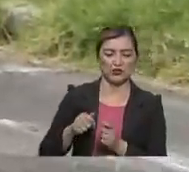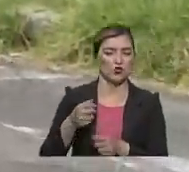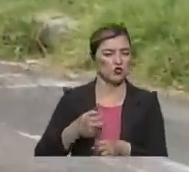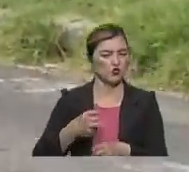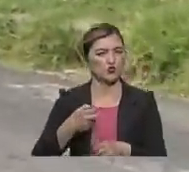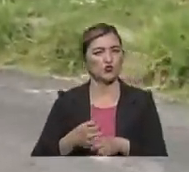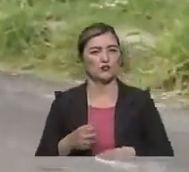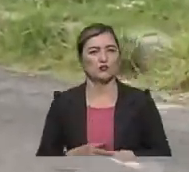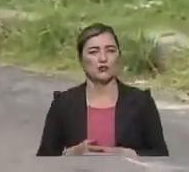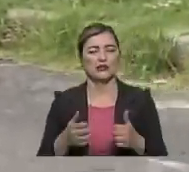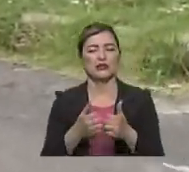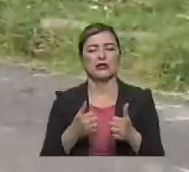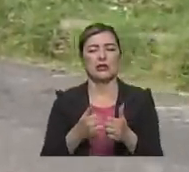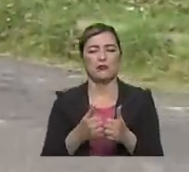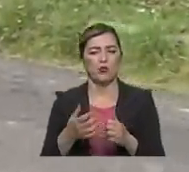entonces hay que tener una maquinaria.